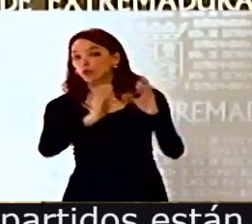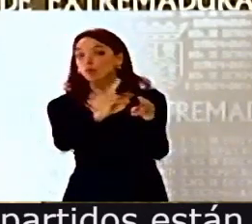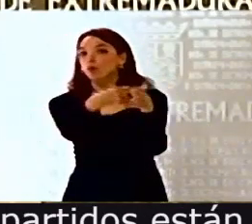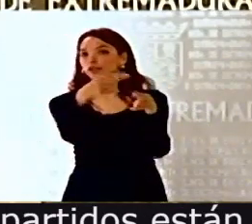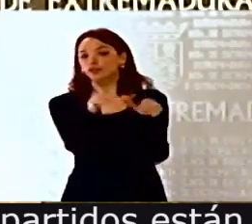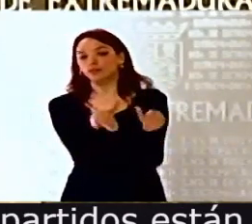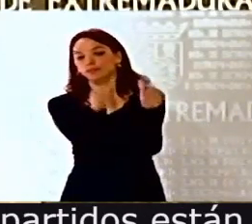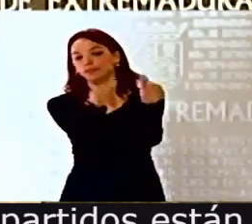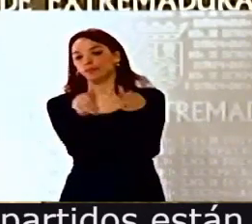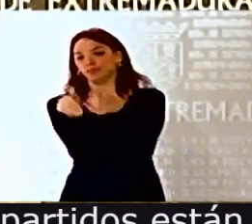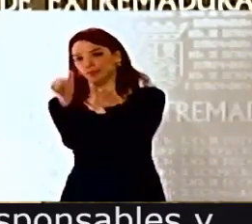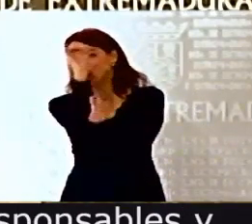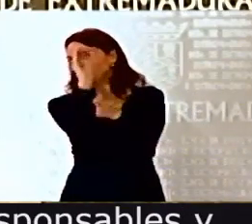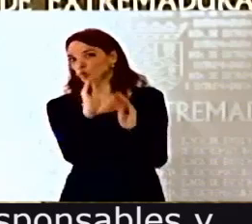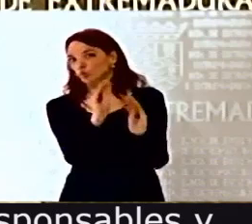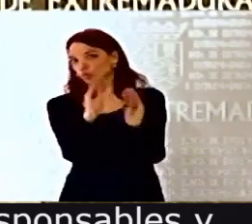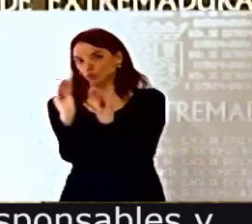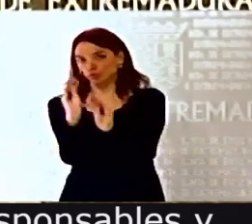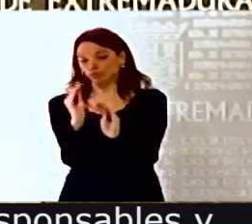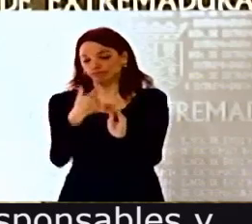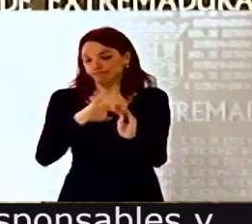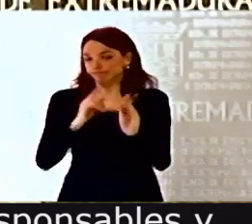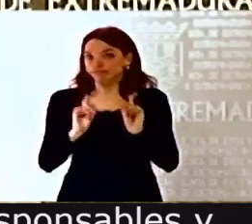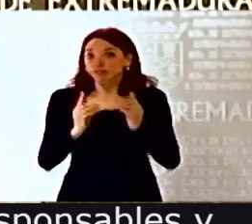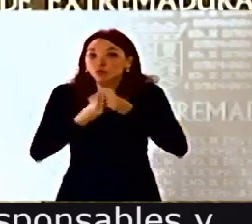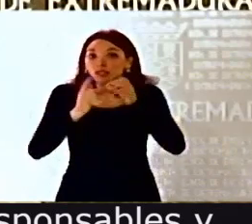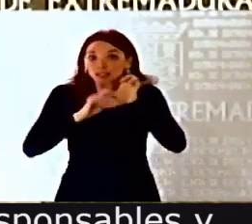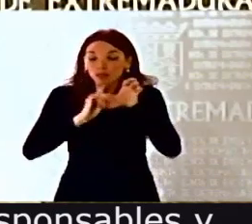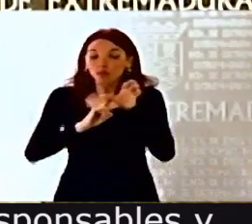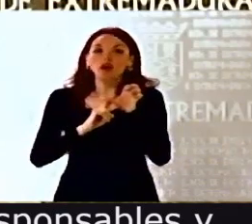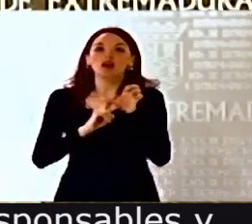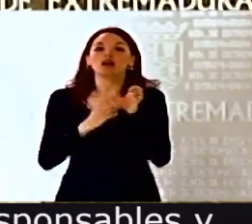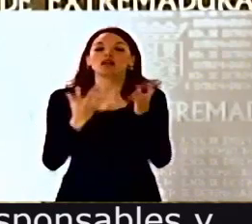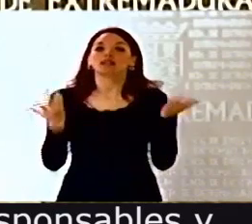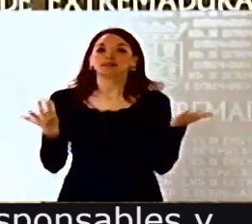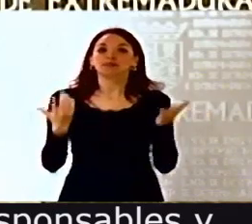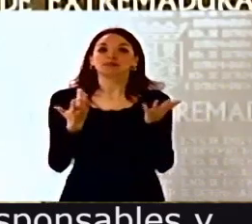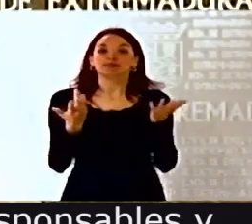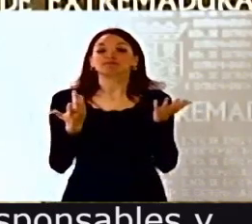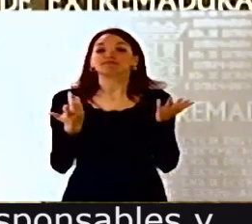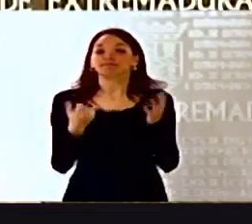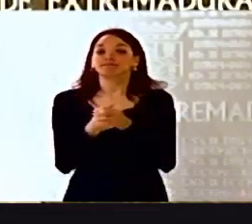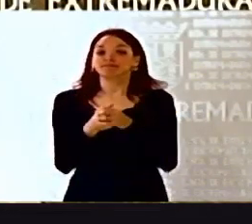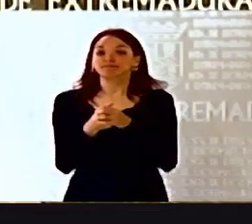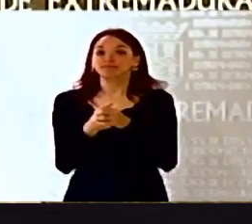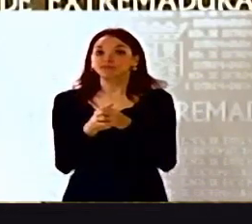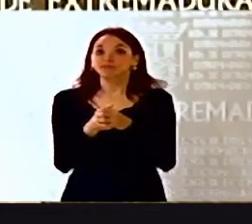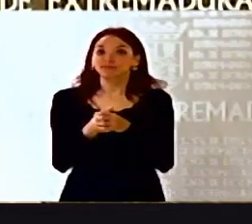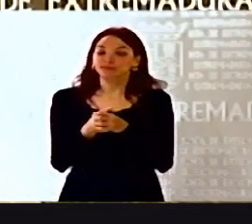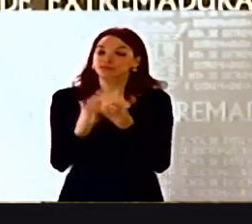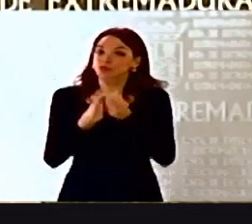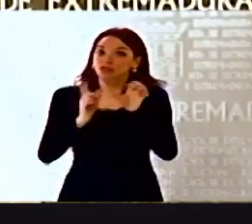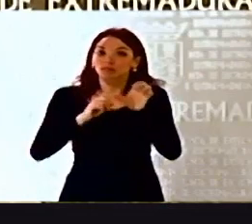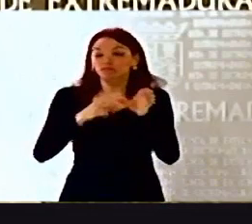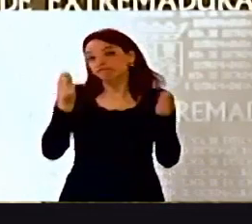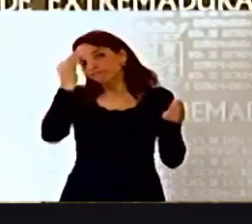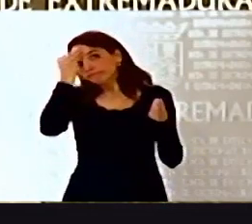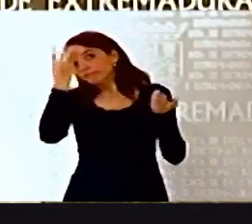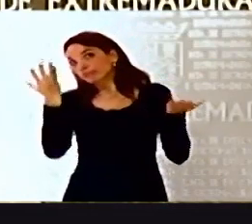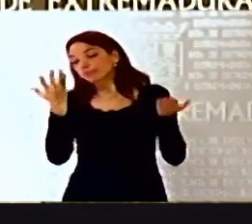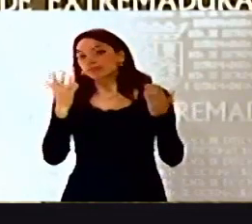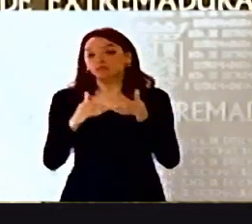elecciones esa valoración. Desde la Junta de Extremadura, lo que sí consideramos es que esta nueva